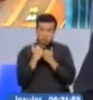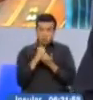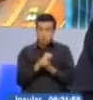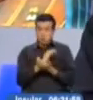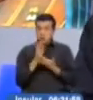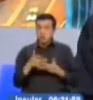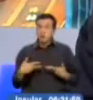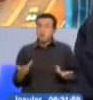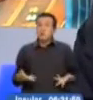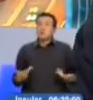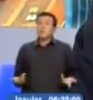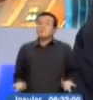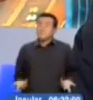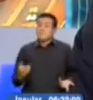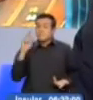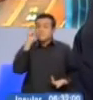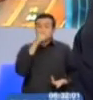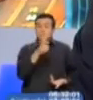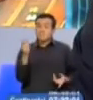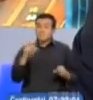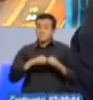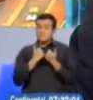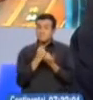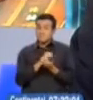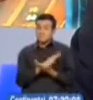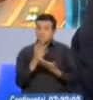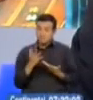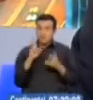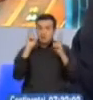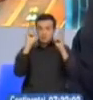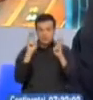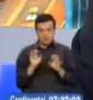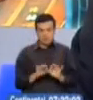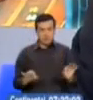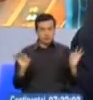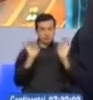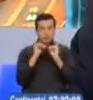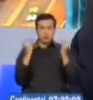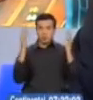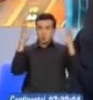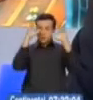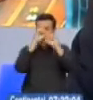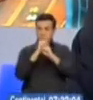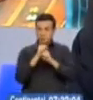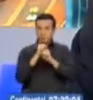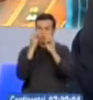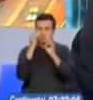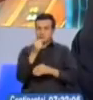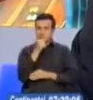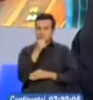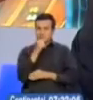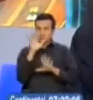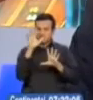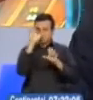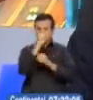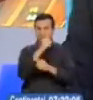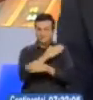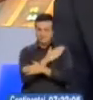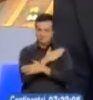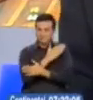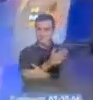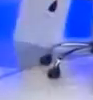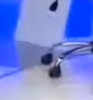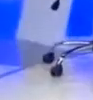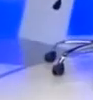Nacional? ¿Qué va a pasar con la fiscalización en la Asamblea Nacional? Temas a tratar esta noche en vivo, Impulso Político. Un fuerte abrazo.